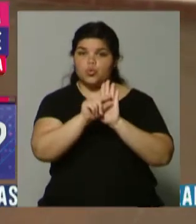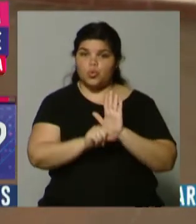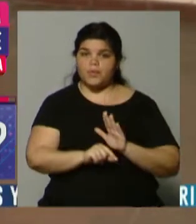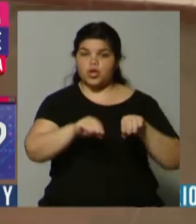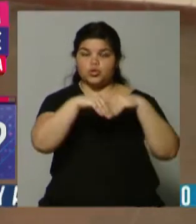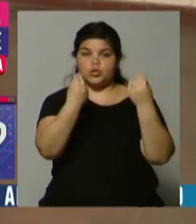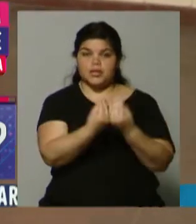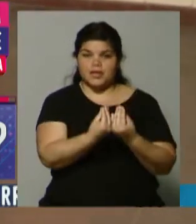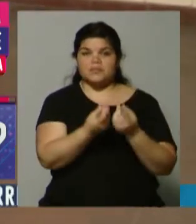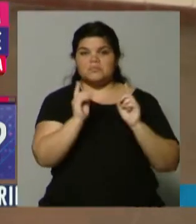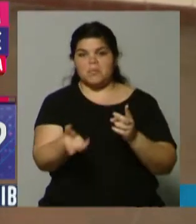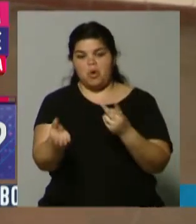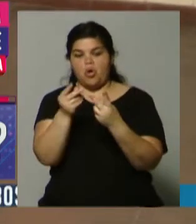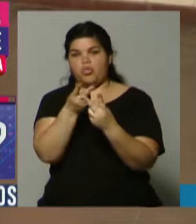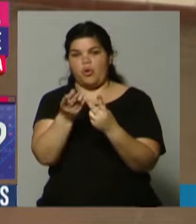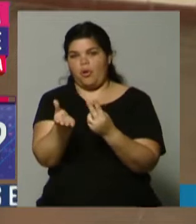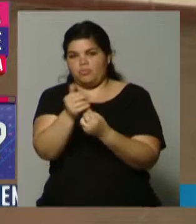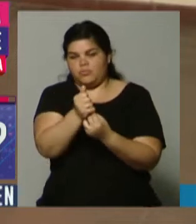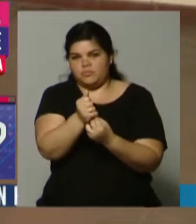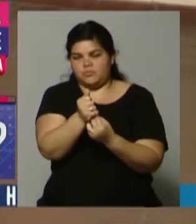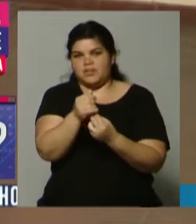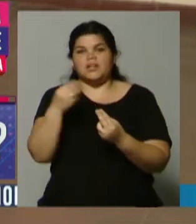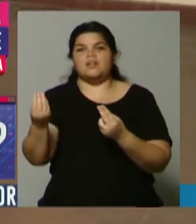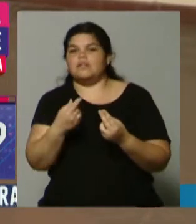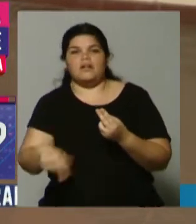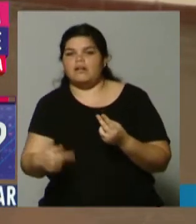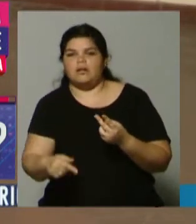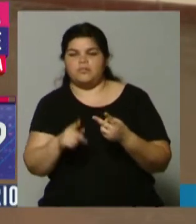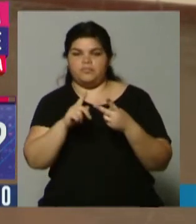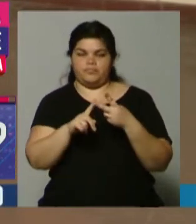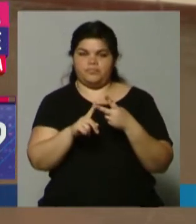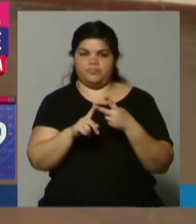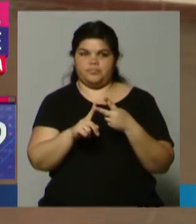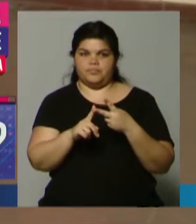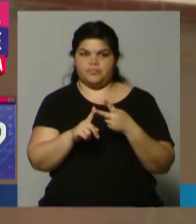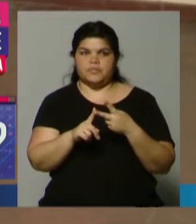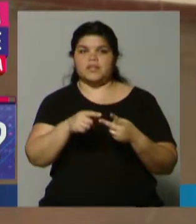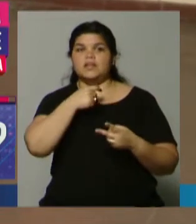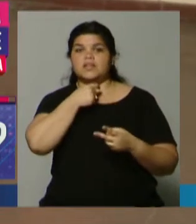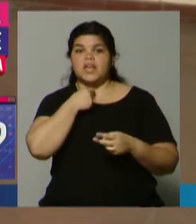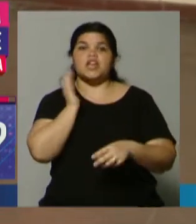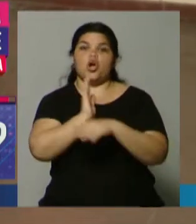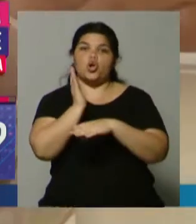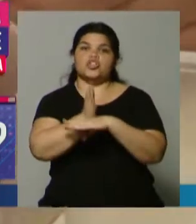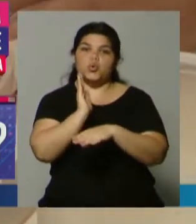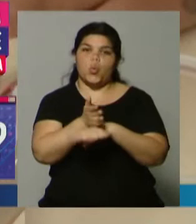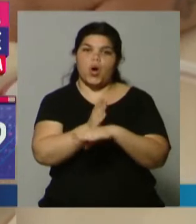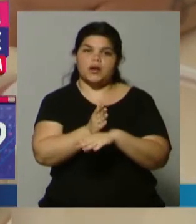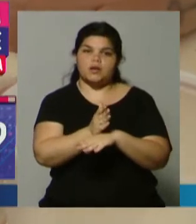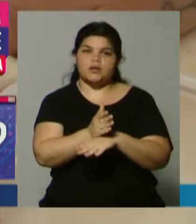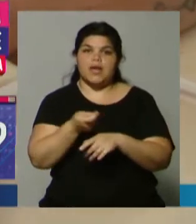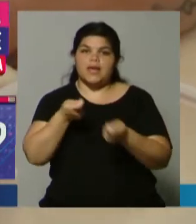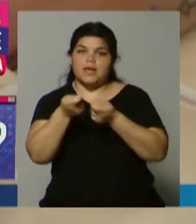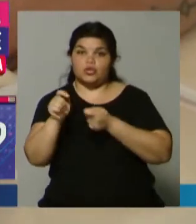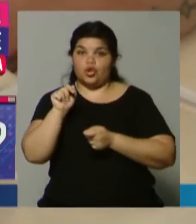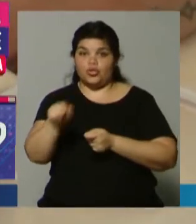de ambos factores, ¿no? Justamente el deseo darle continuidad a la gestión de